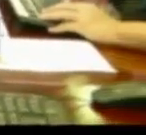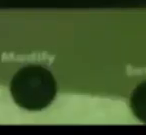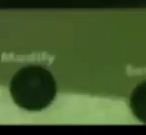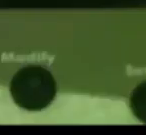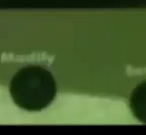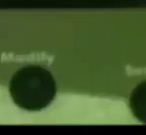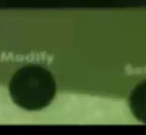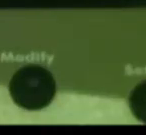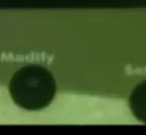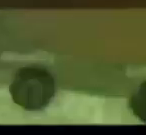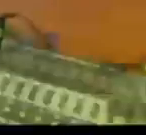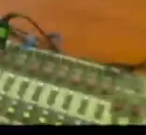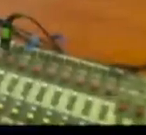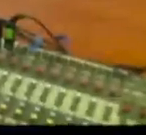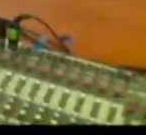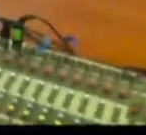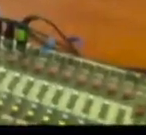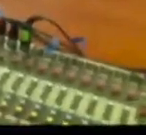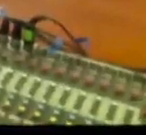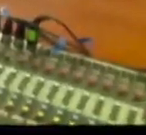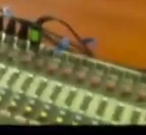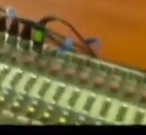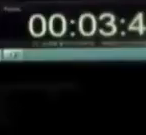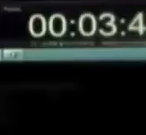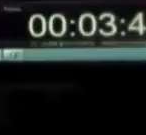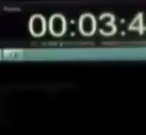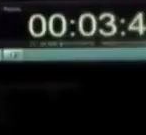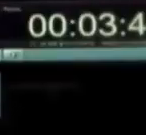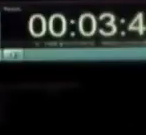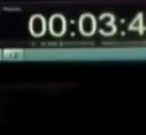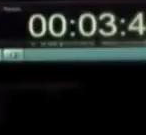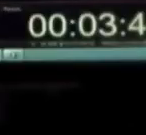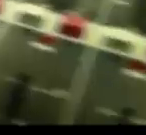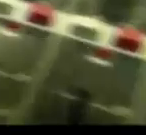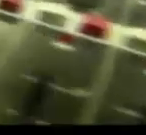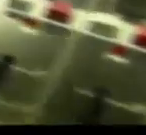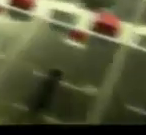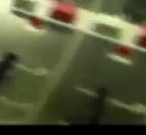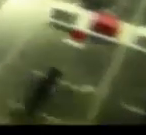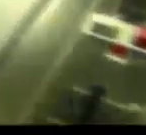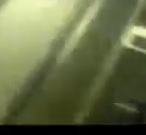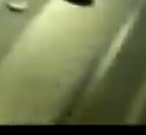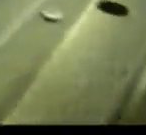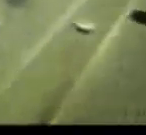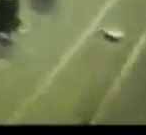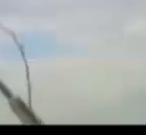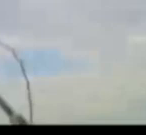93.7, Manta y Puerto Viejo 100.1, Loja